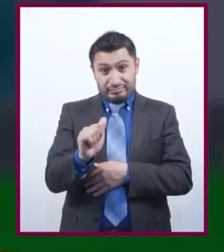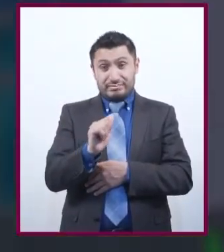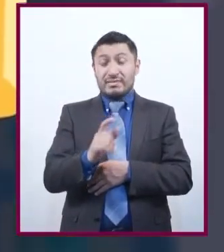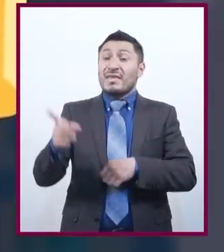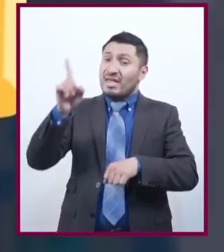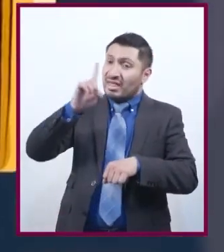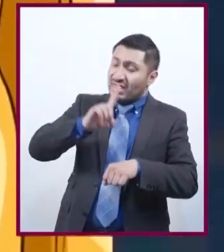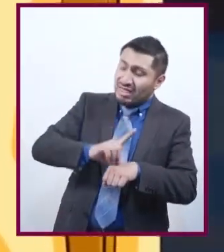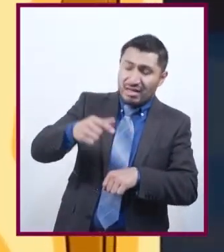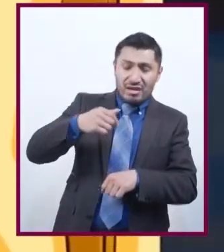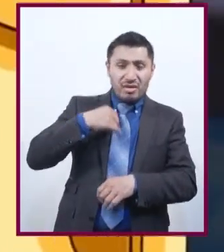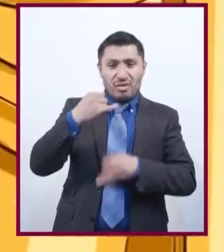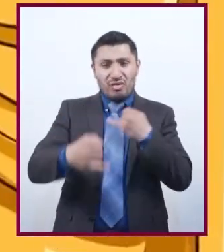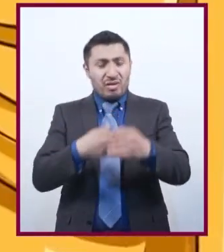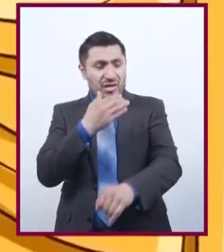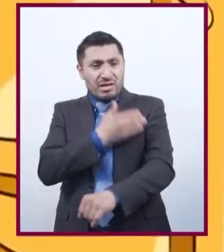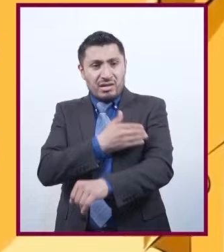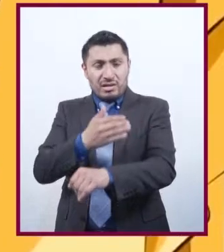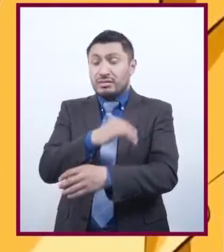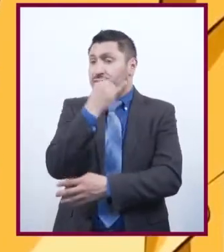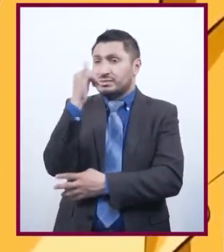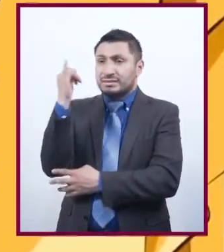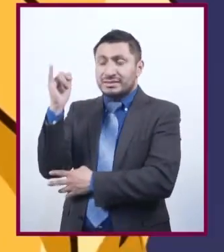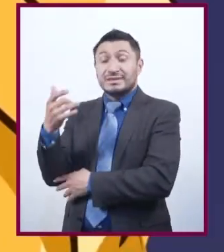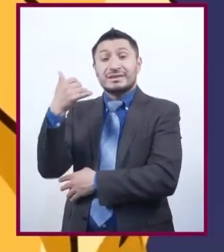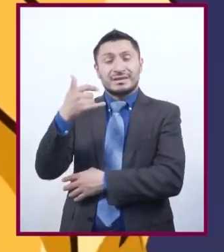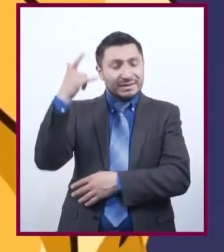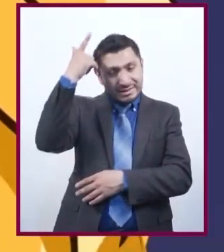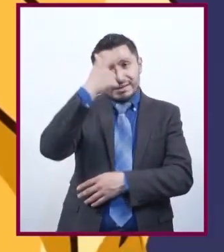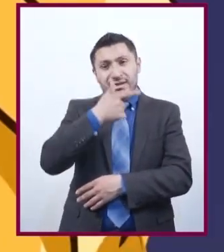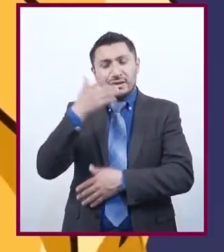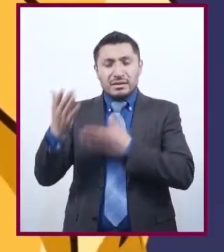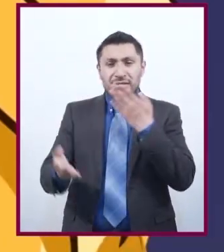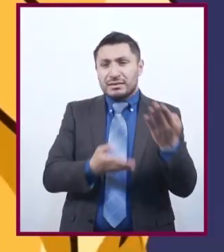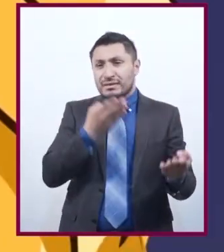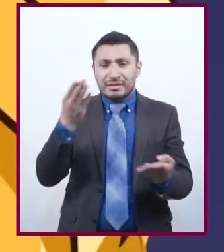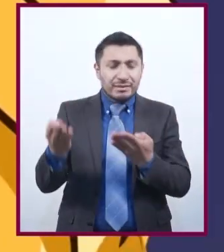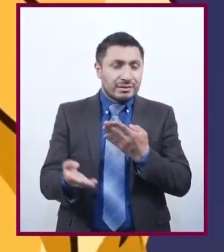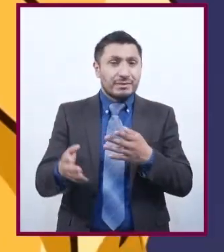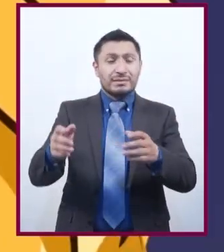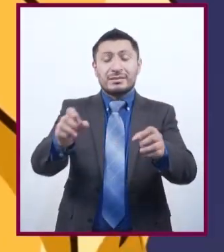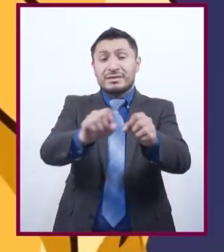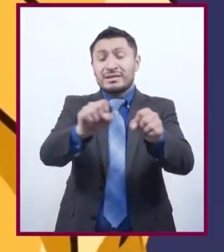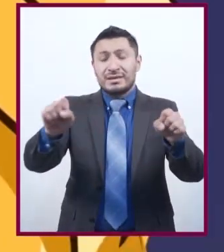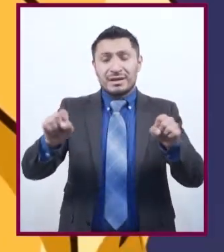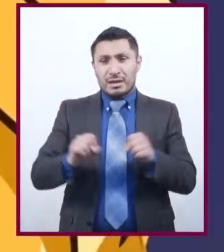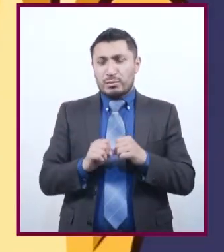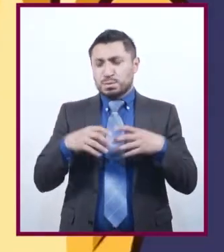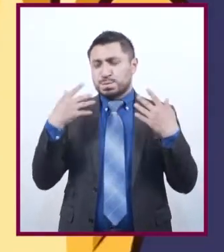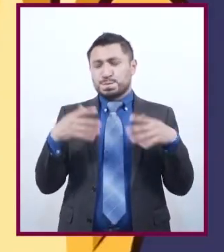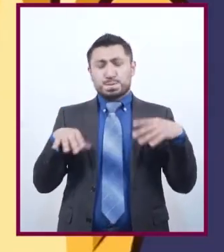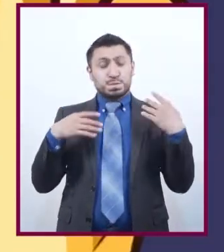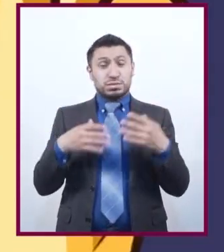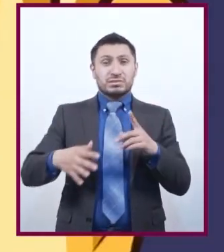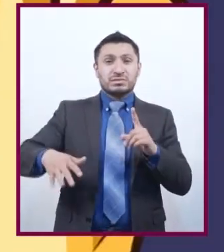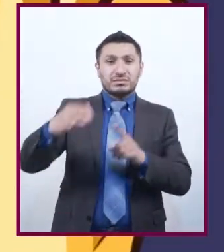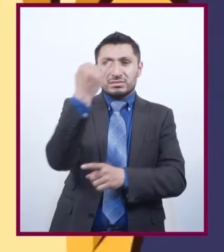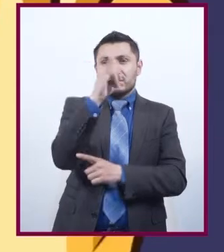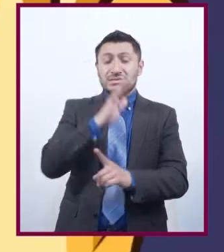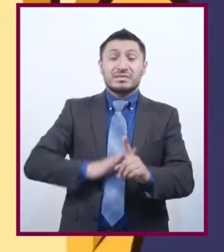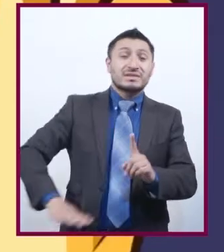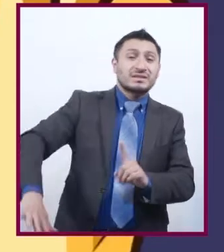al dolor durante el día jugaba con mis compañeros en el jardín y por la noche bailaba en el Gran Salón